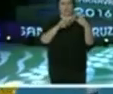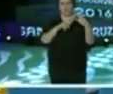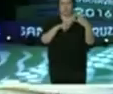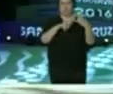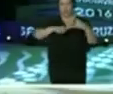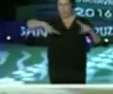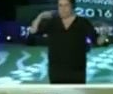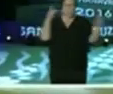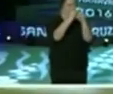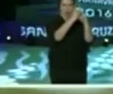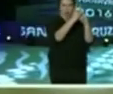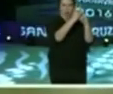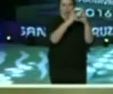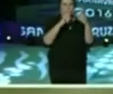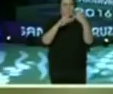traición,